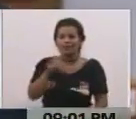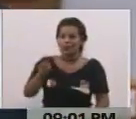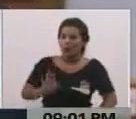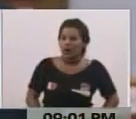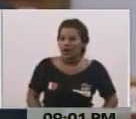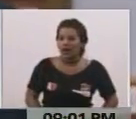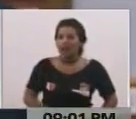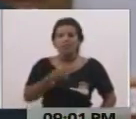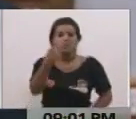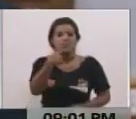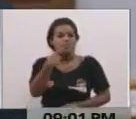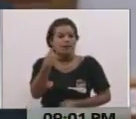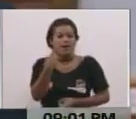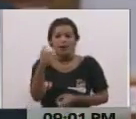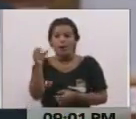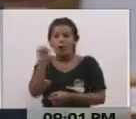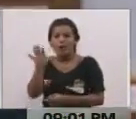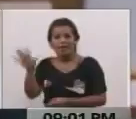¿verdad?